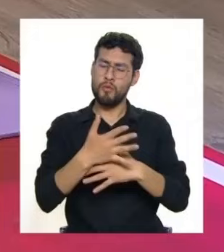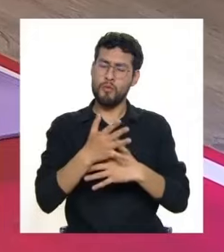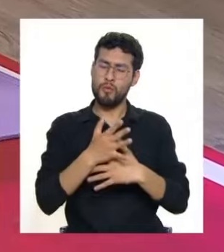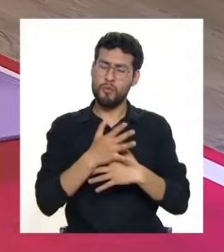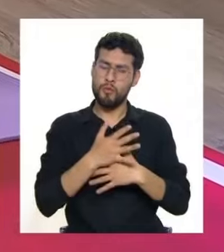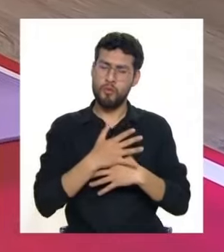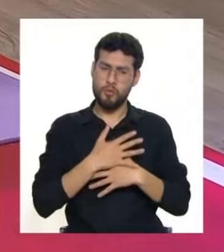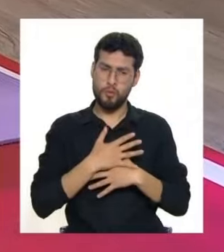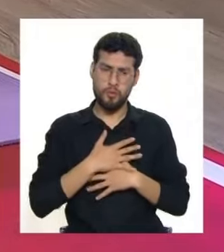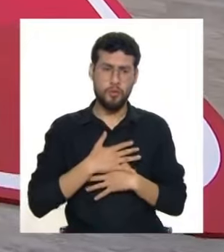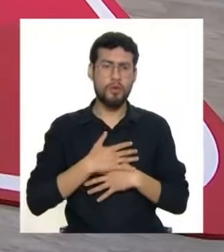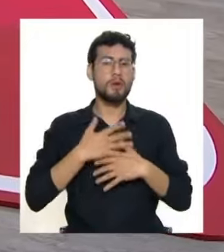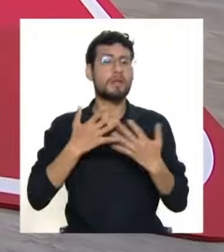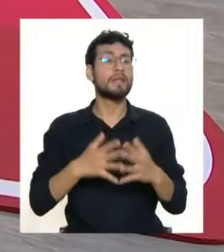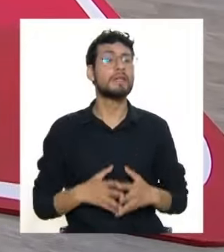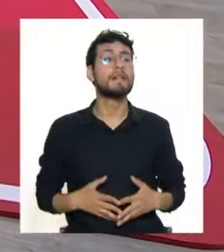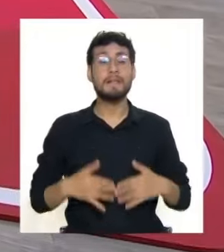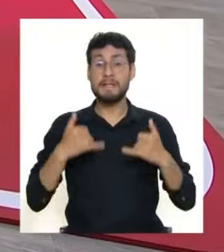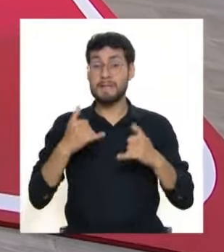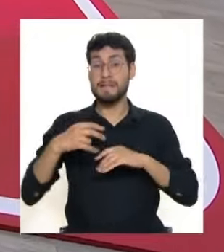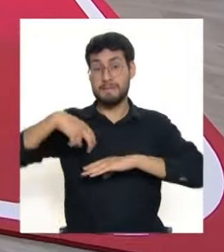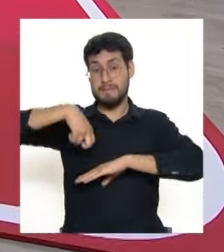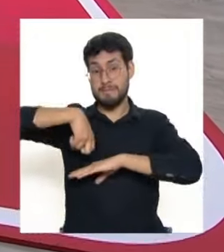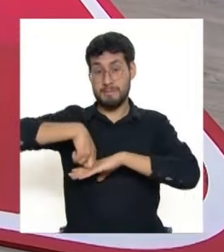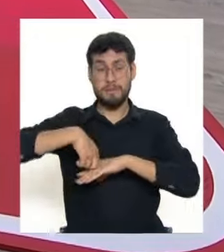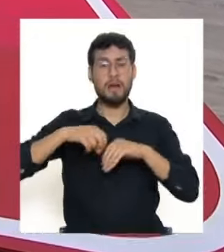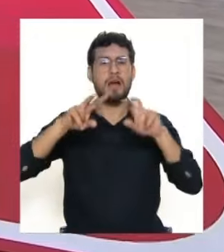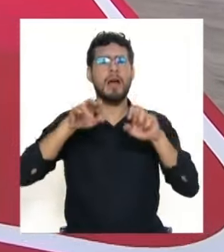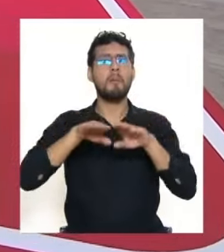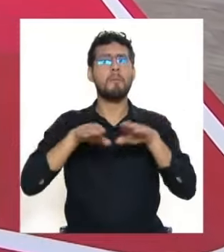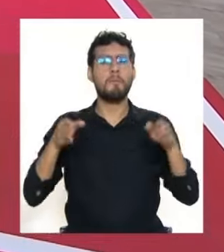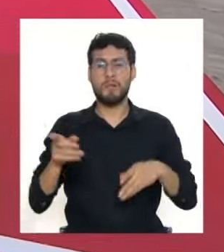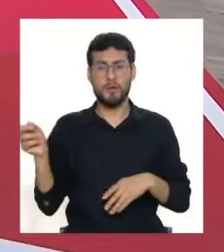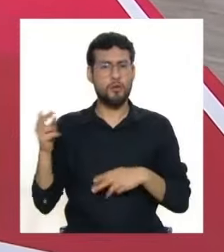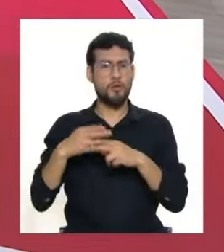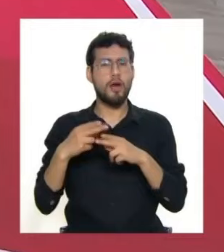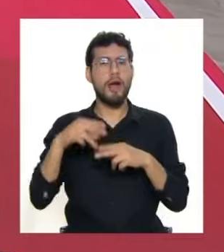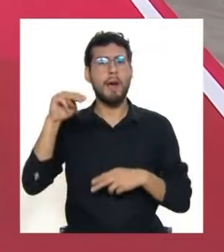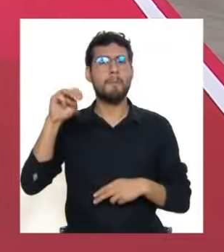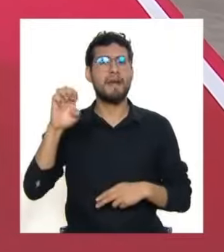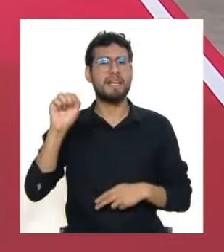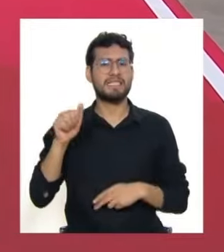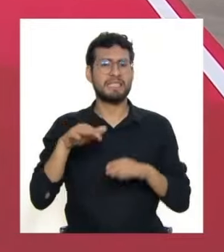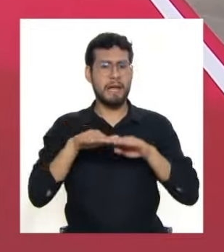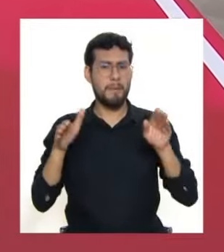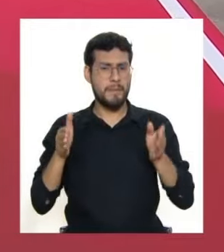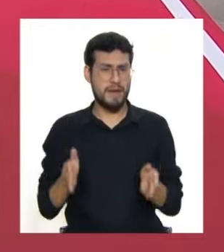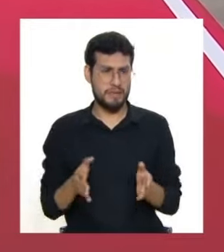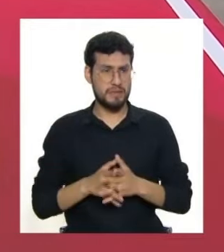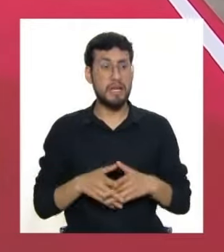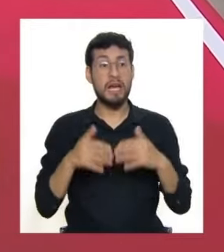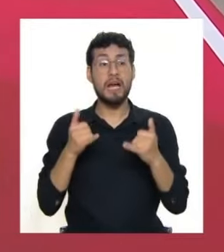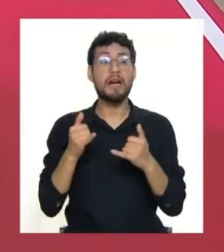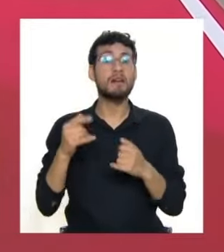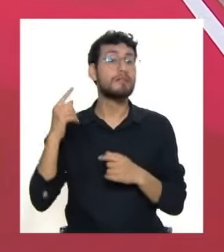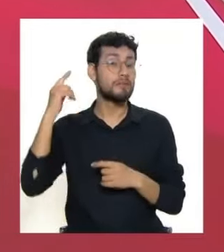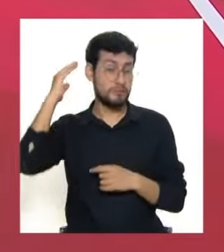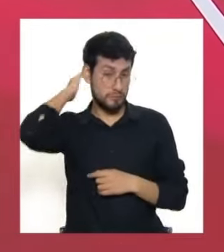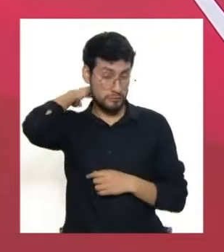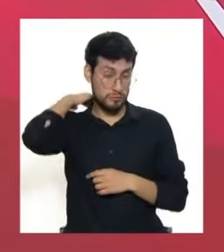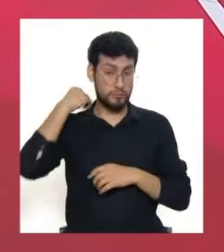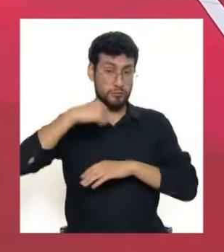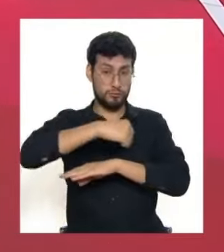y bajo apoyando las rodillas para ir a mesa. Una vez que estoy en mesa, hago un poquito el movimiento de mi